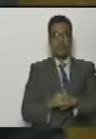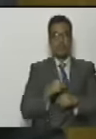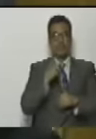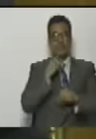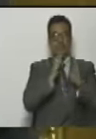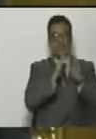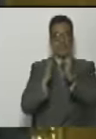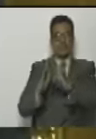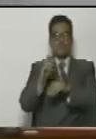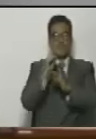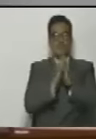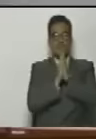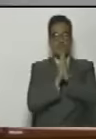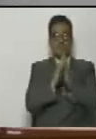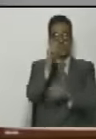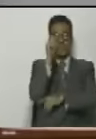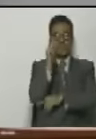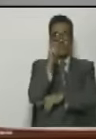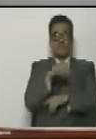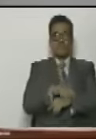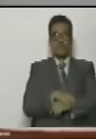Orden, diputados, orden.